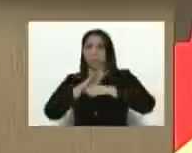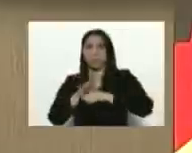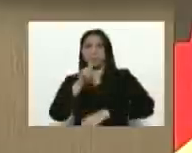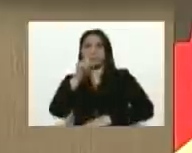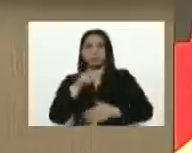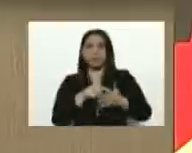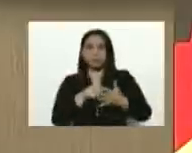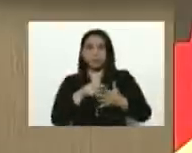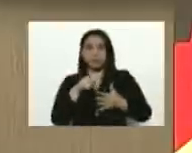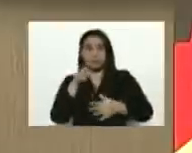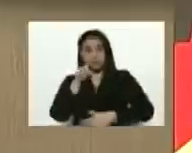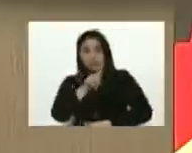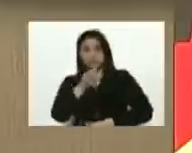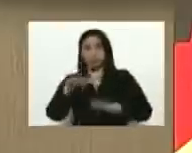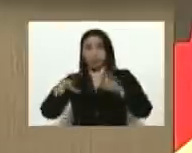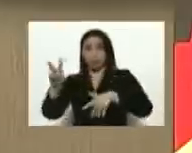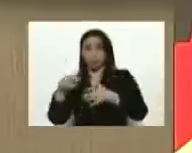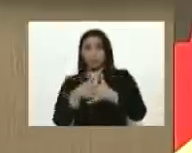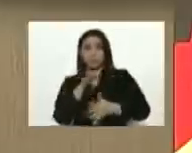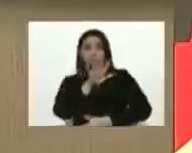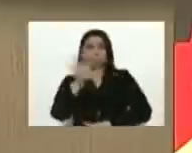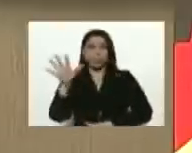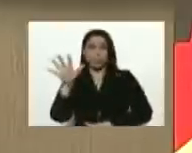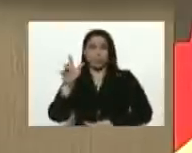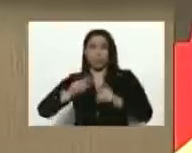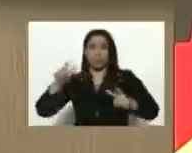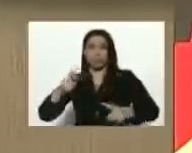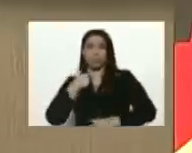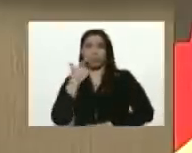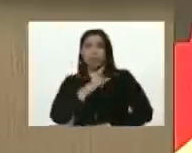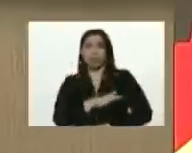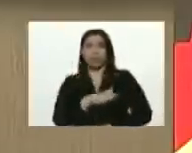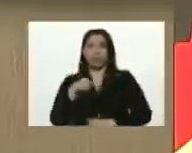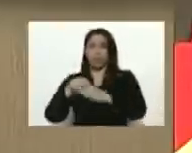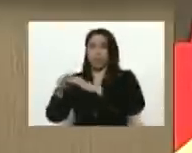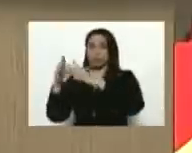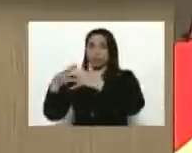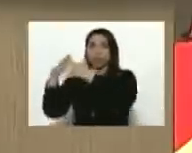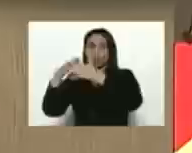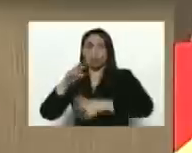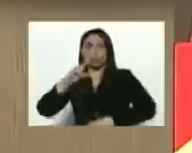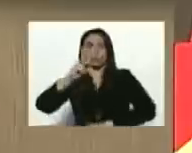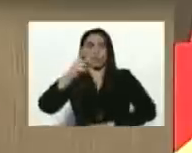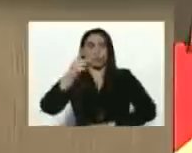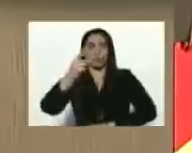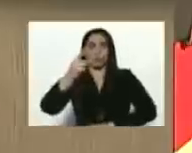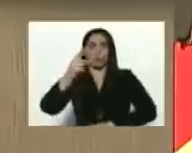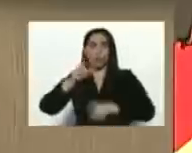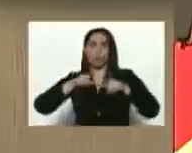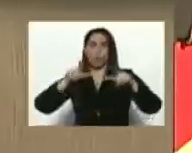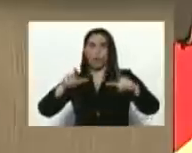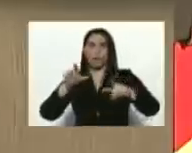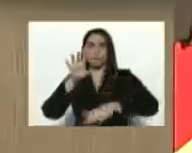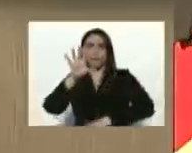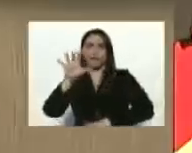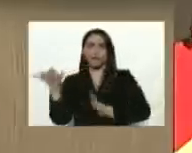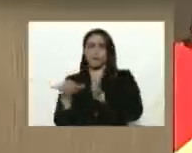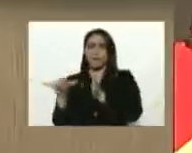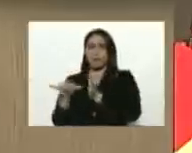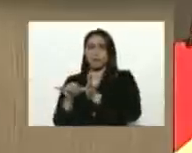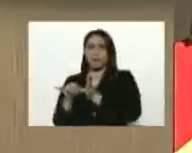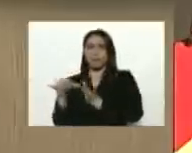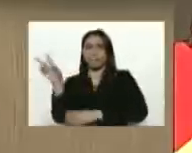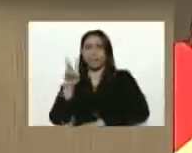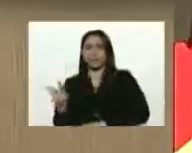112.055 personas lamentablemente fallecidas. Pero en el segundo lugar, un país vecino de Venezuela por el